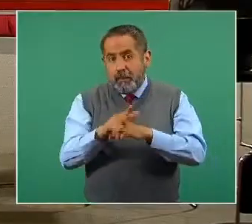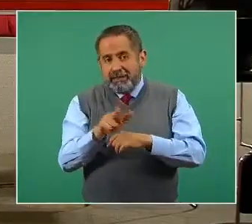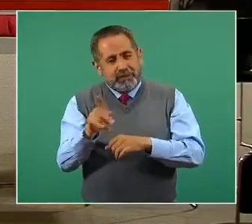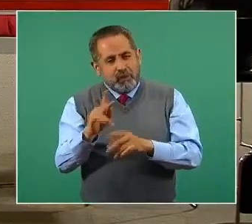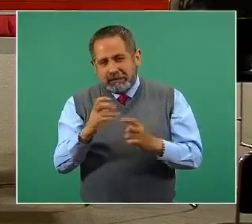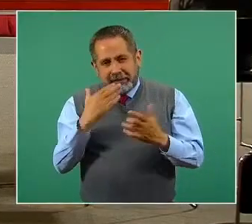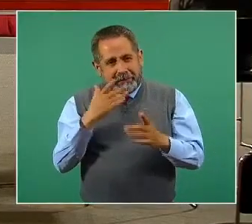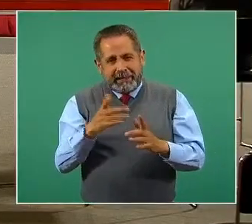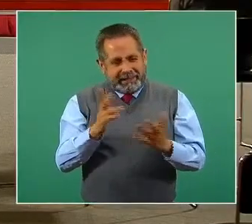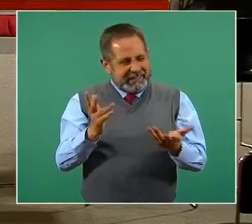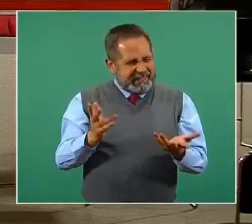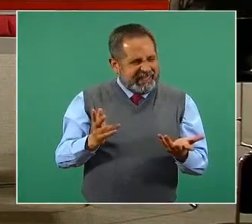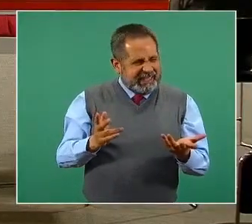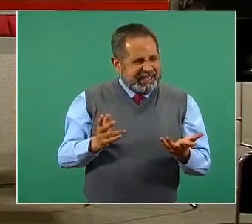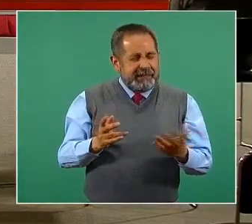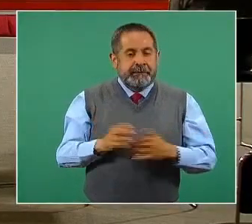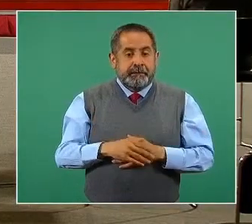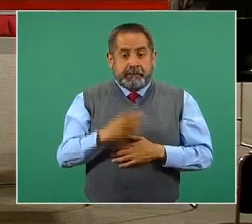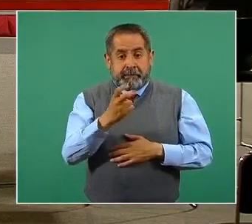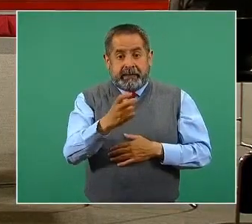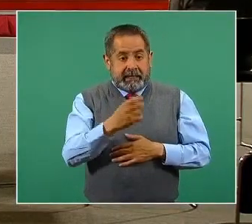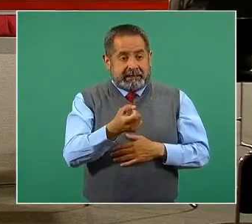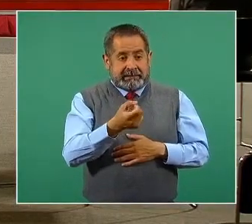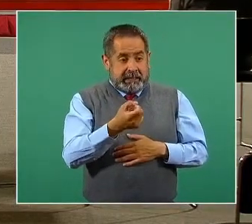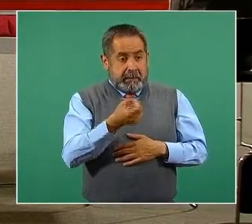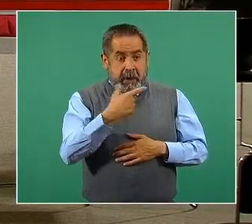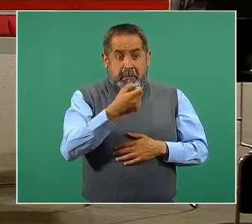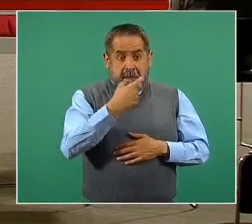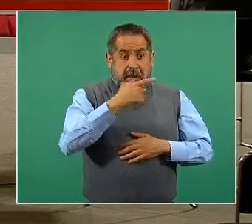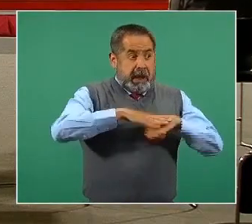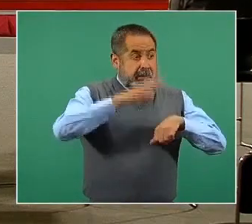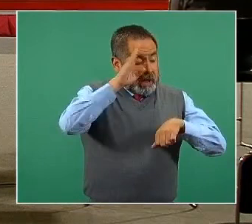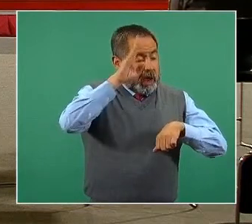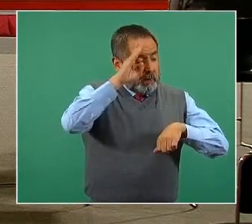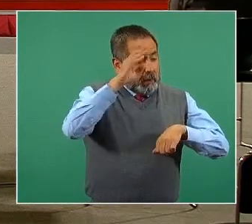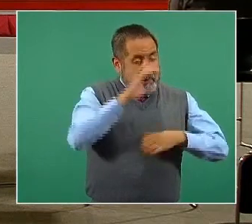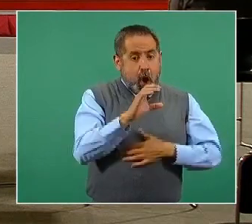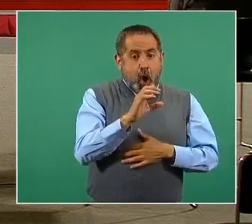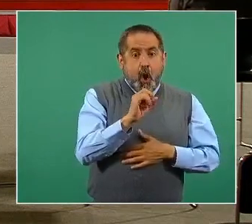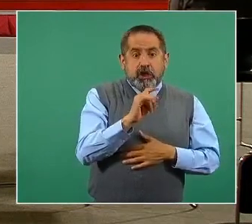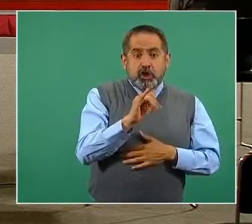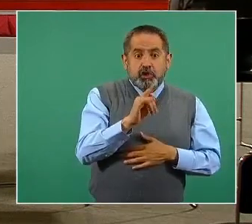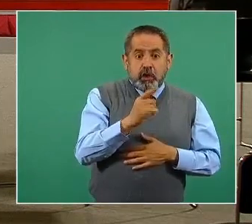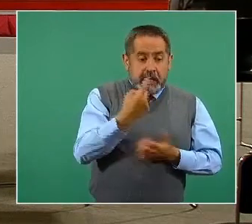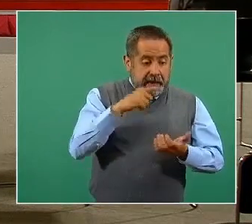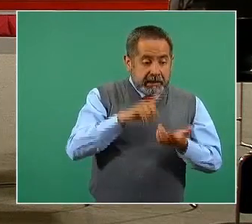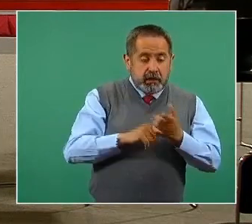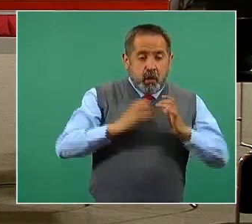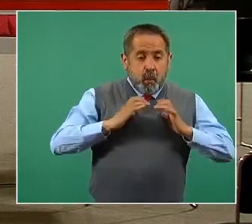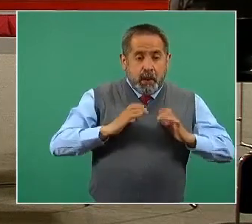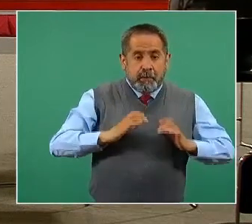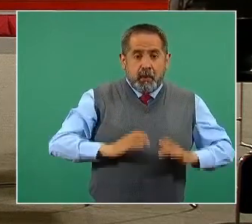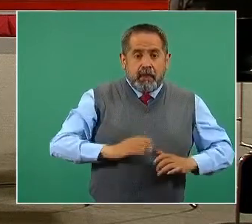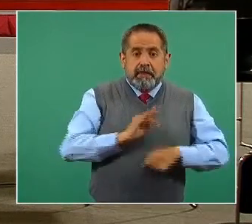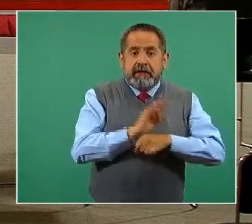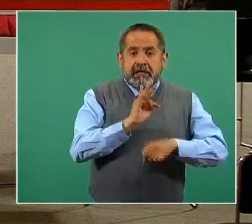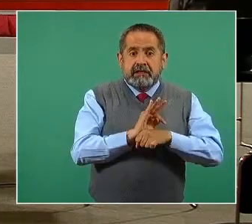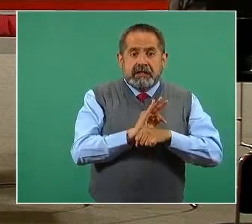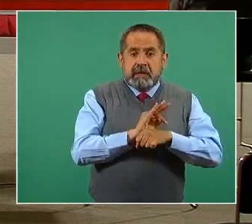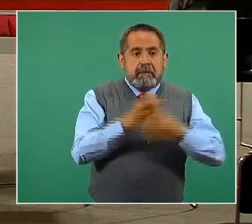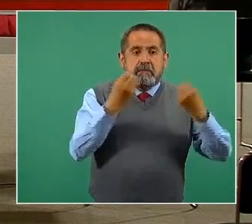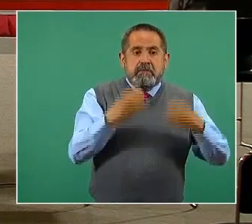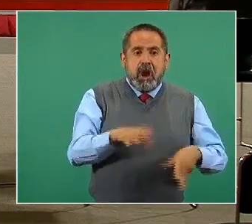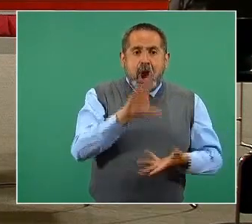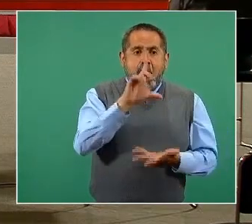Y cuando se usan estas dosis tan elevadas, entonces ocurre inmunosupresión, el sistema